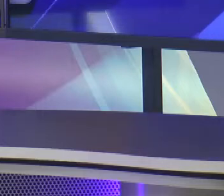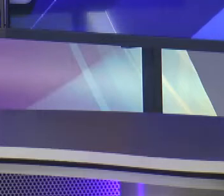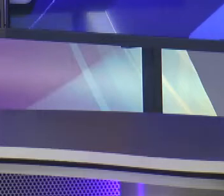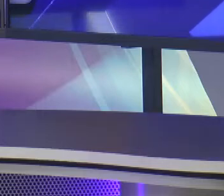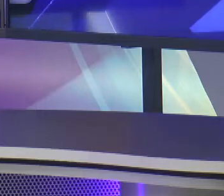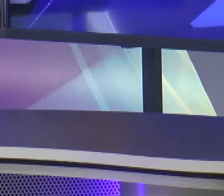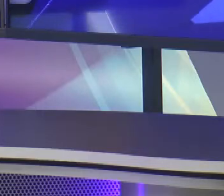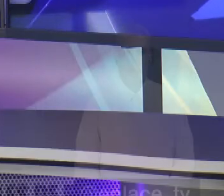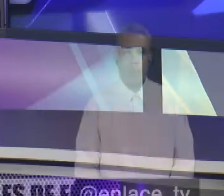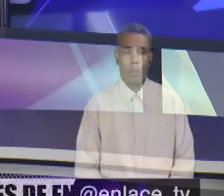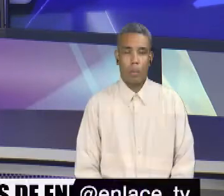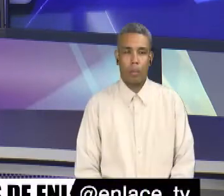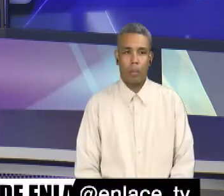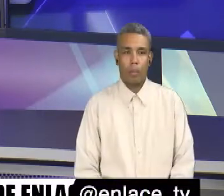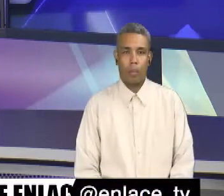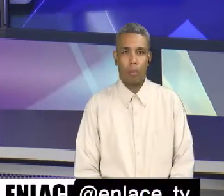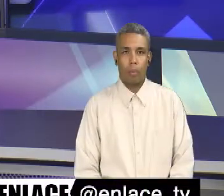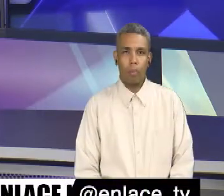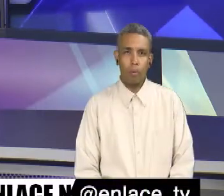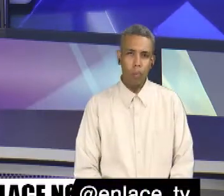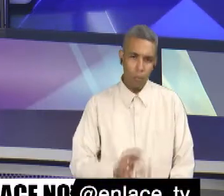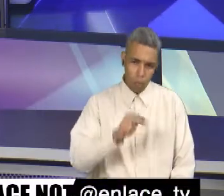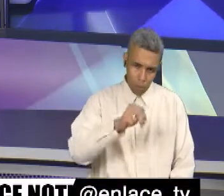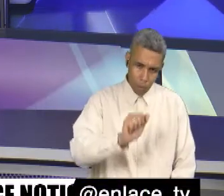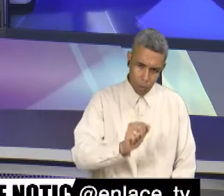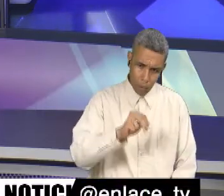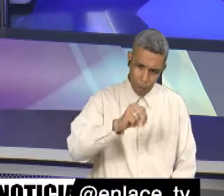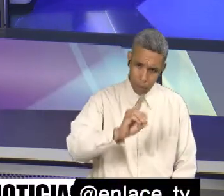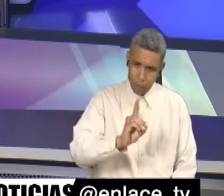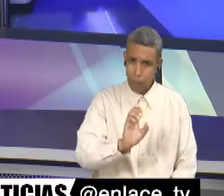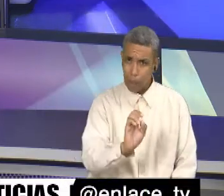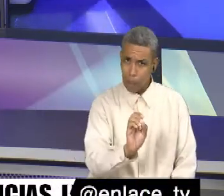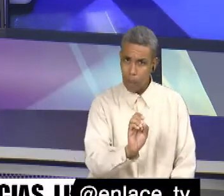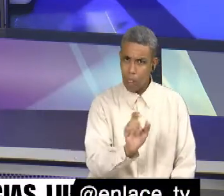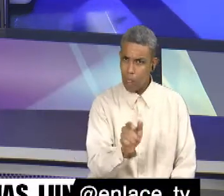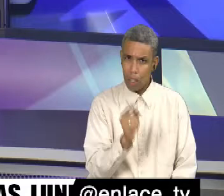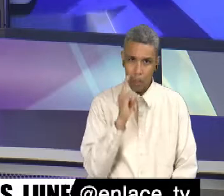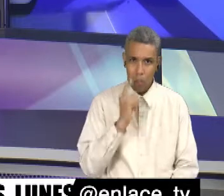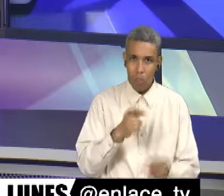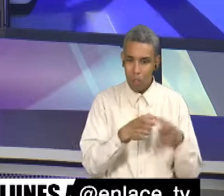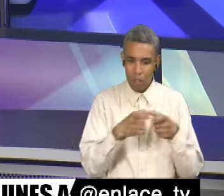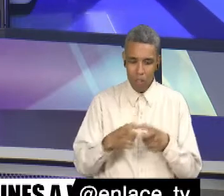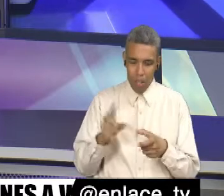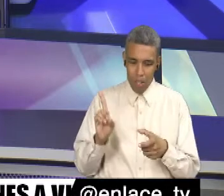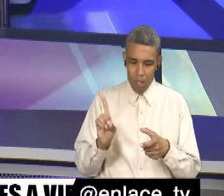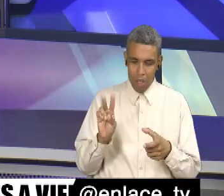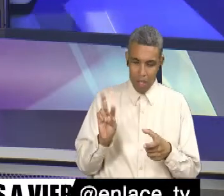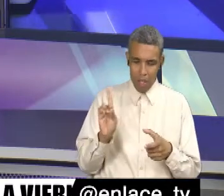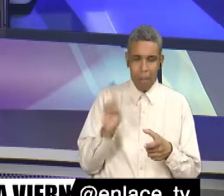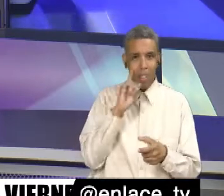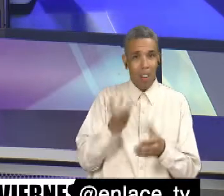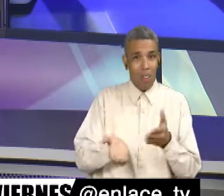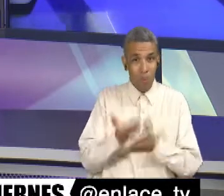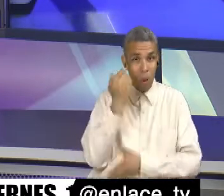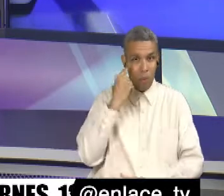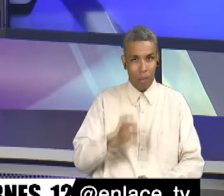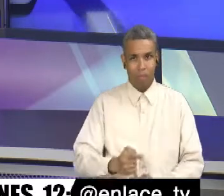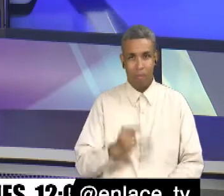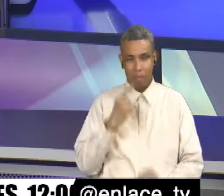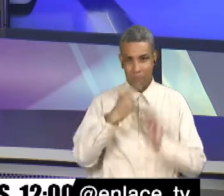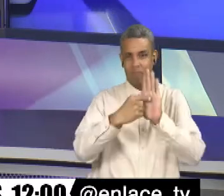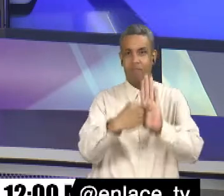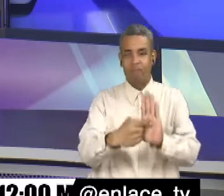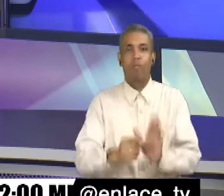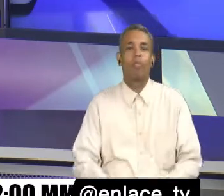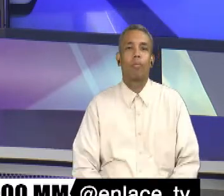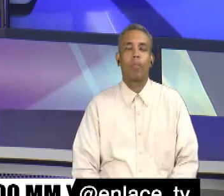Nando y Beto y DJ Diego hacen parte de una agrupación paisa de género urbano que realizarán el lanzamiento de su sencillo discográfico